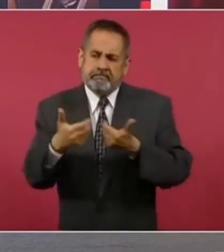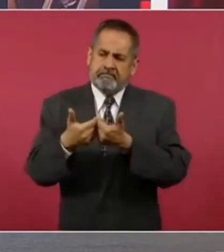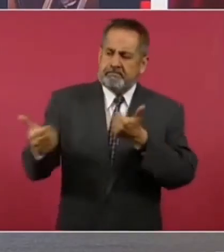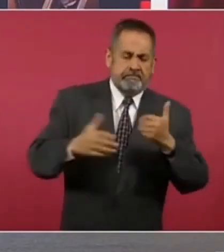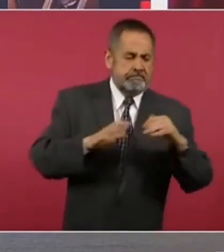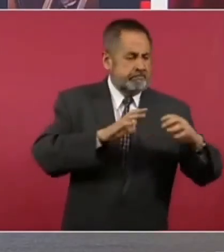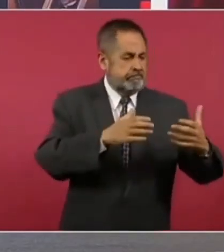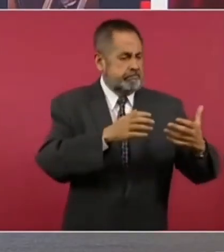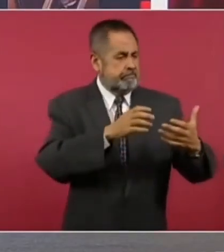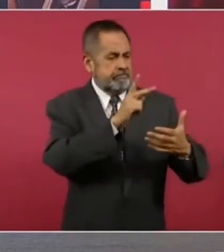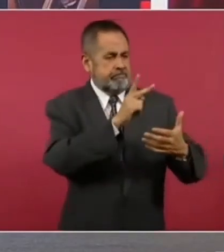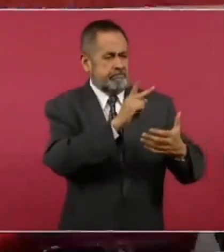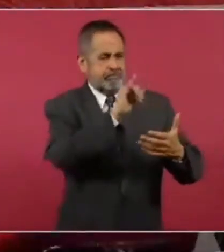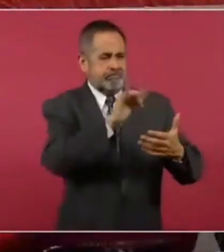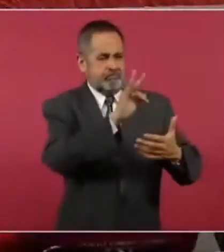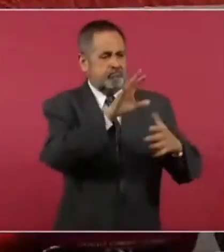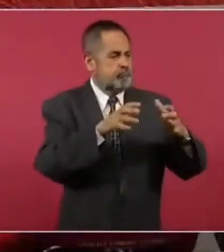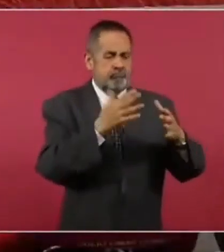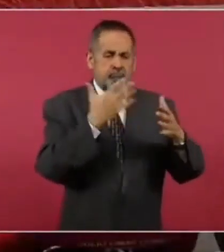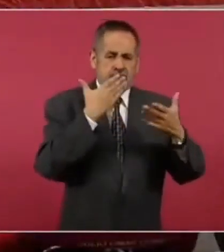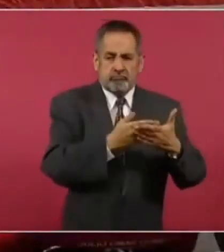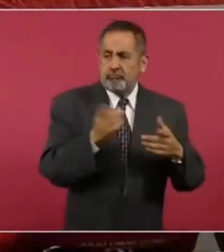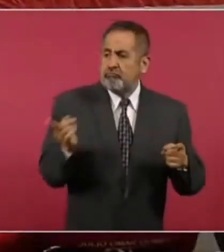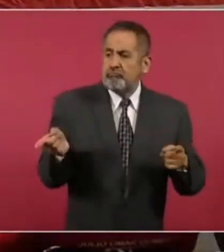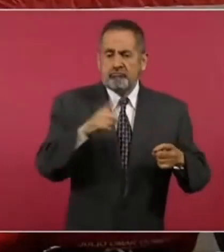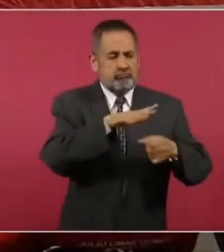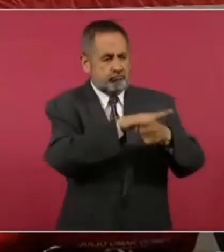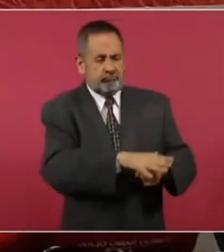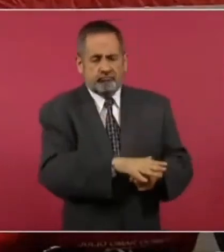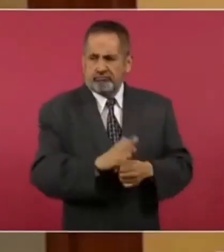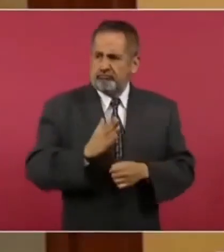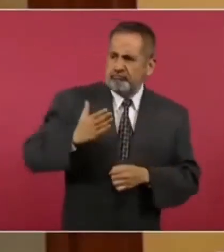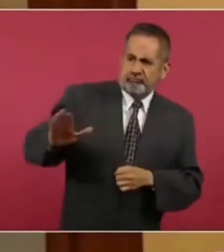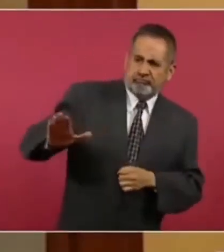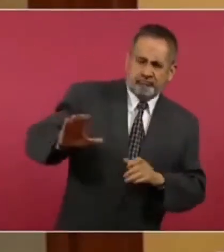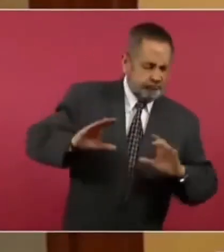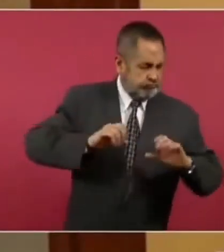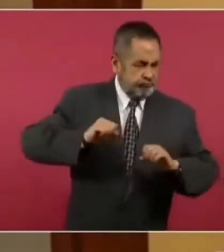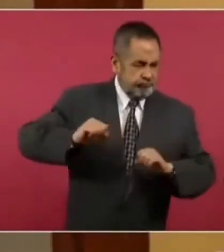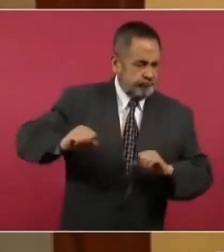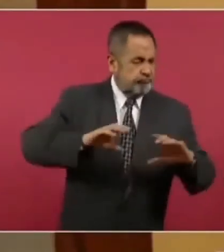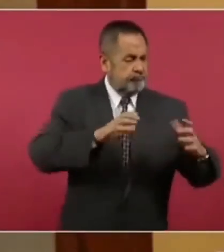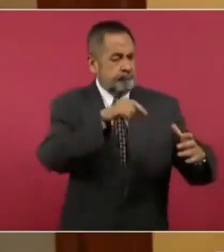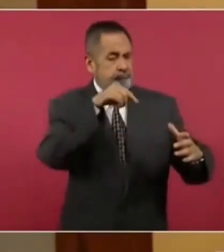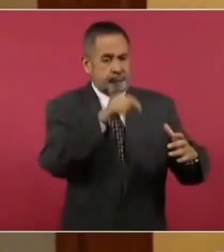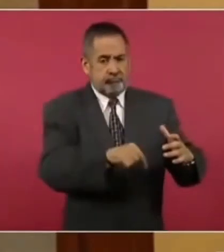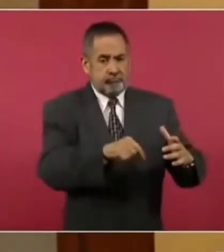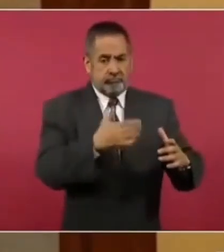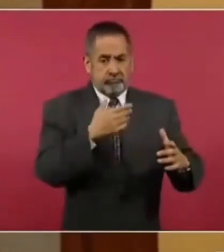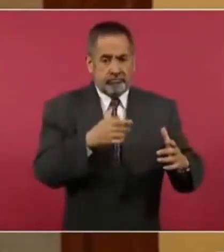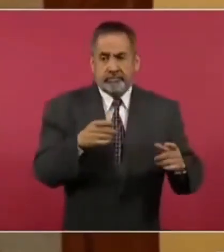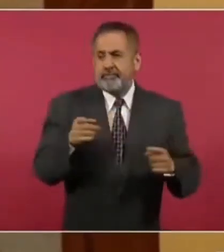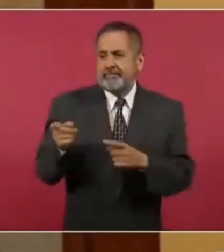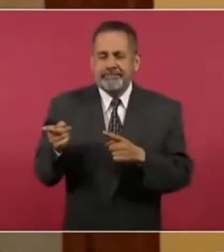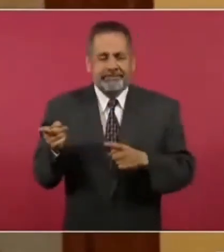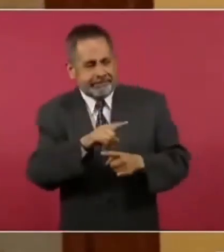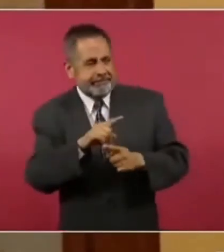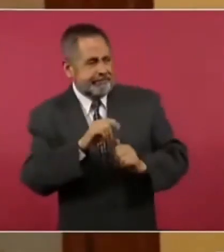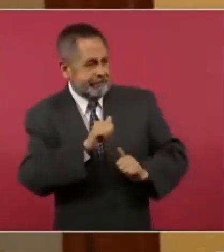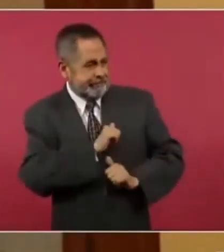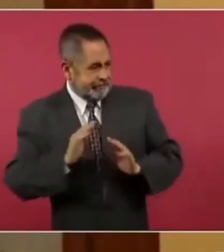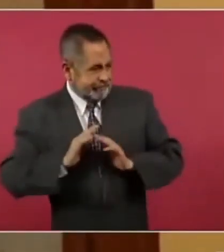y de cualquier grupo de presión que pueda pensarse, el militar,